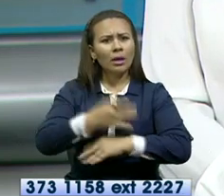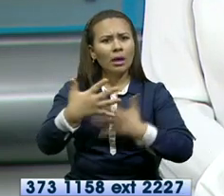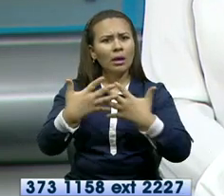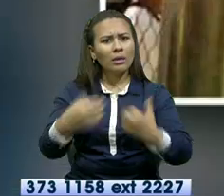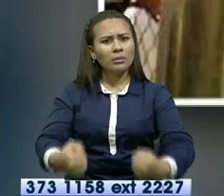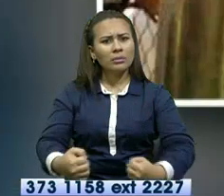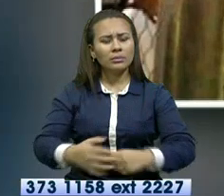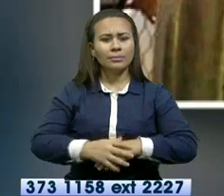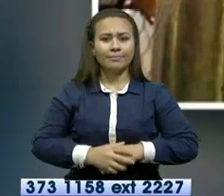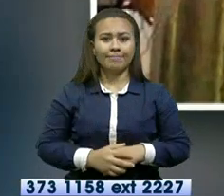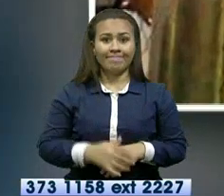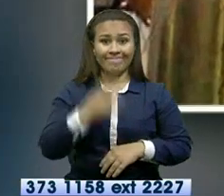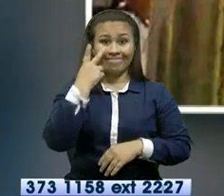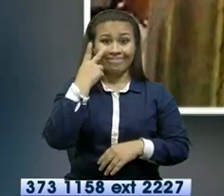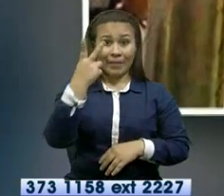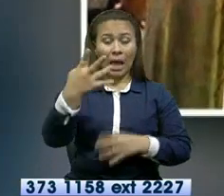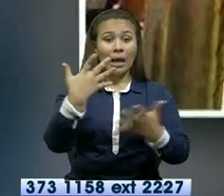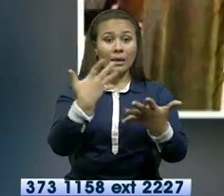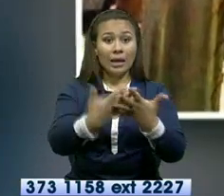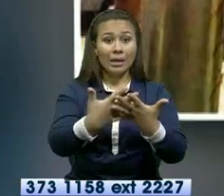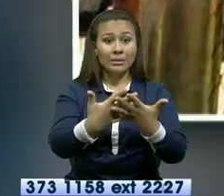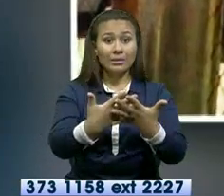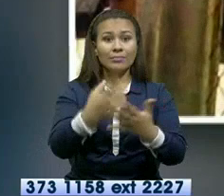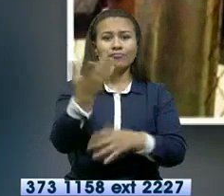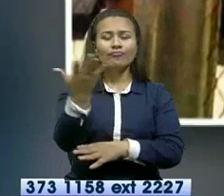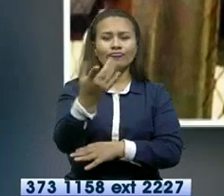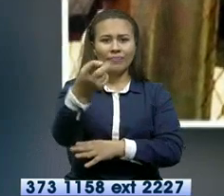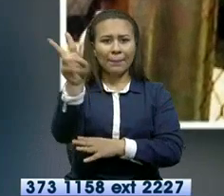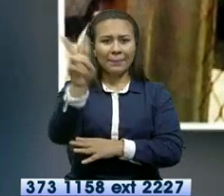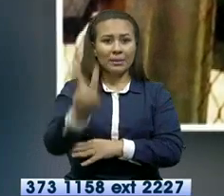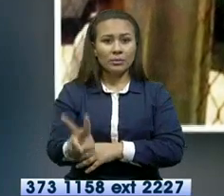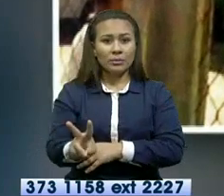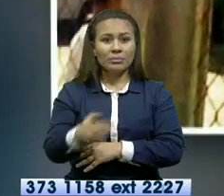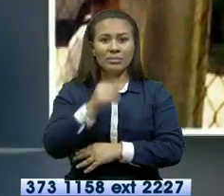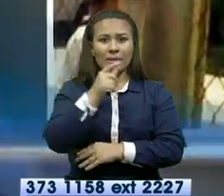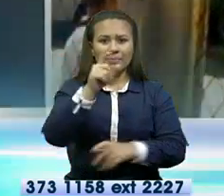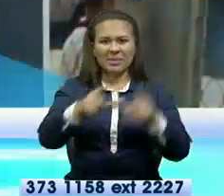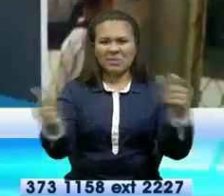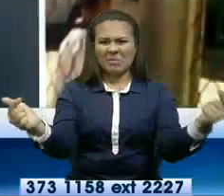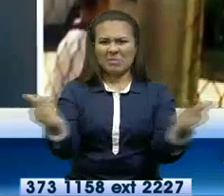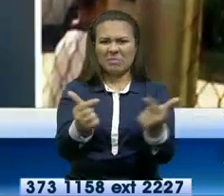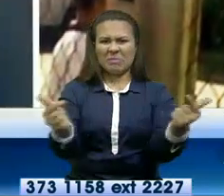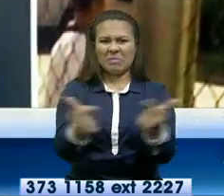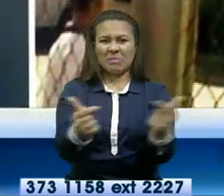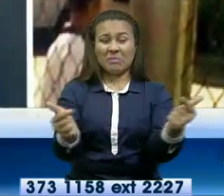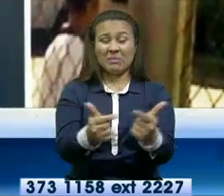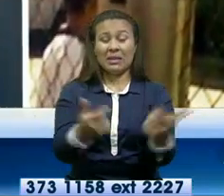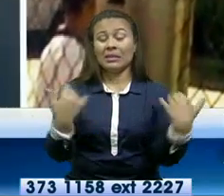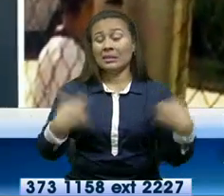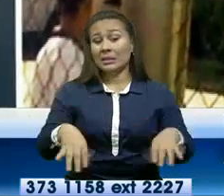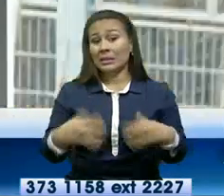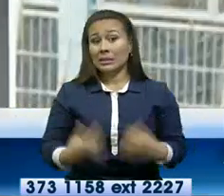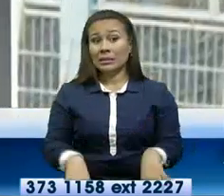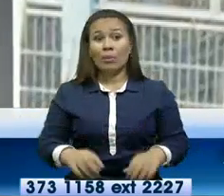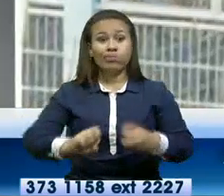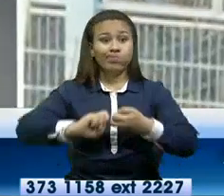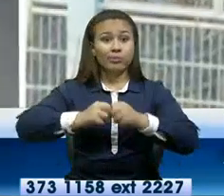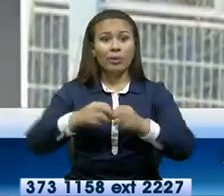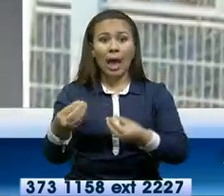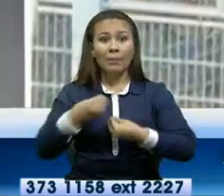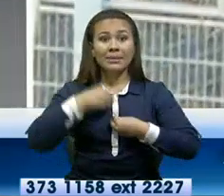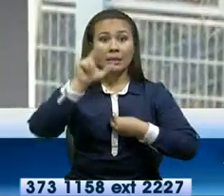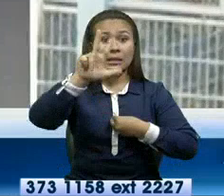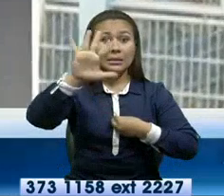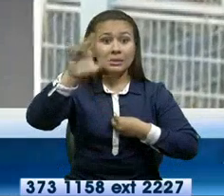Ocurrió en una cárcel del estado Amazonas, donde hasta el cierre de este reportaje Las autoridades informaron de la muerte de